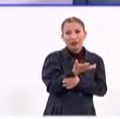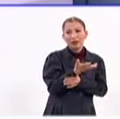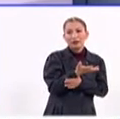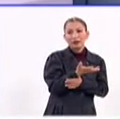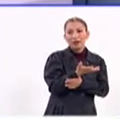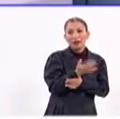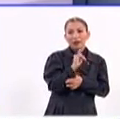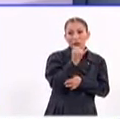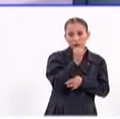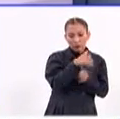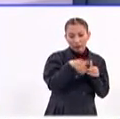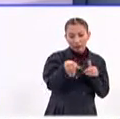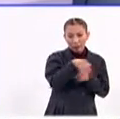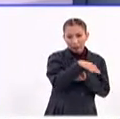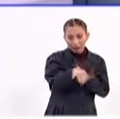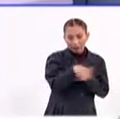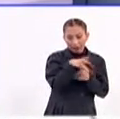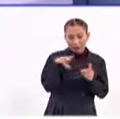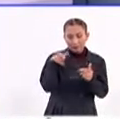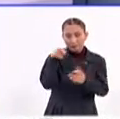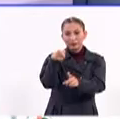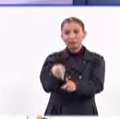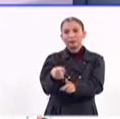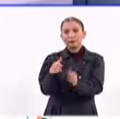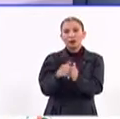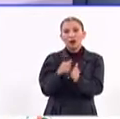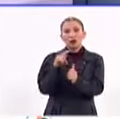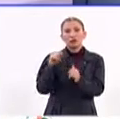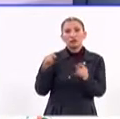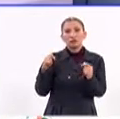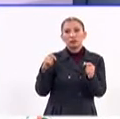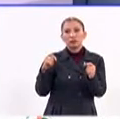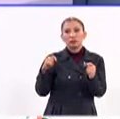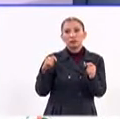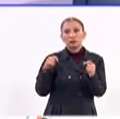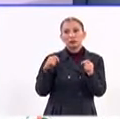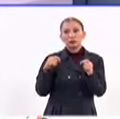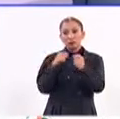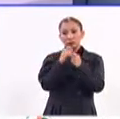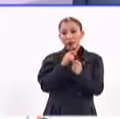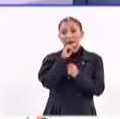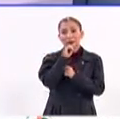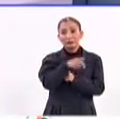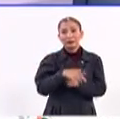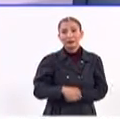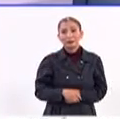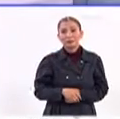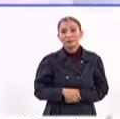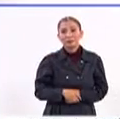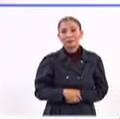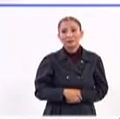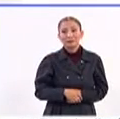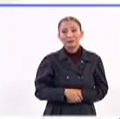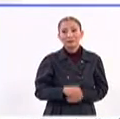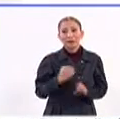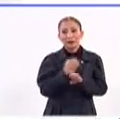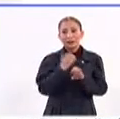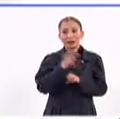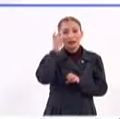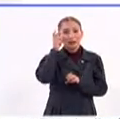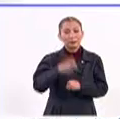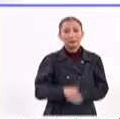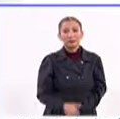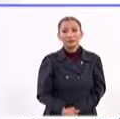es Insurgentes, que te conecta directamente con Teotihuacán, un polo turístico y, por supuesto, con lo que es el estado de